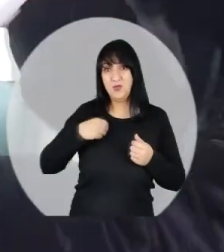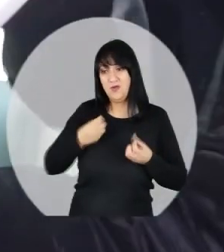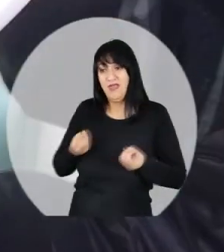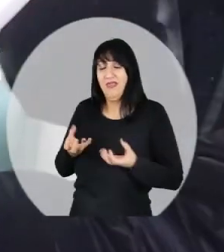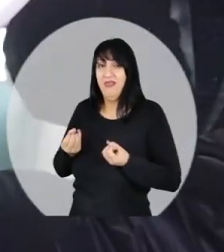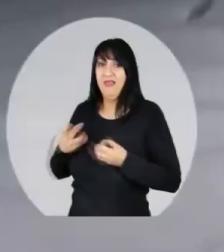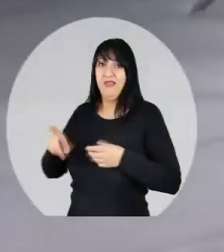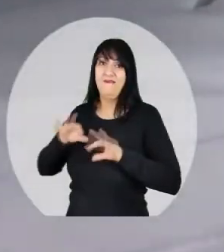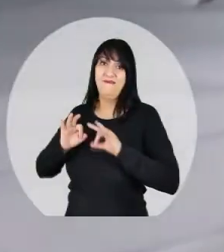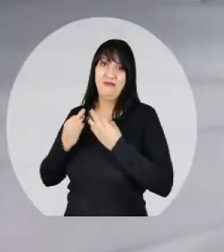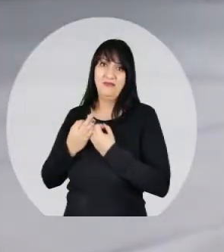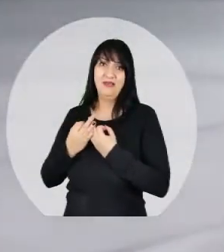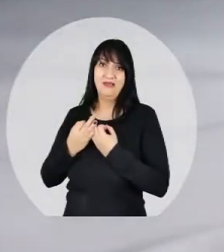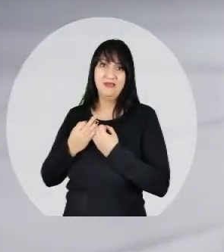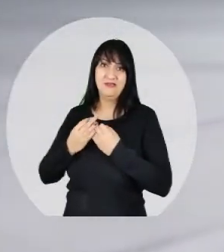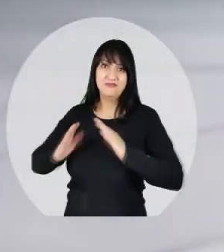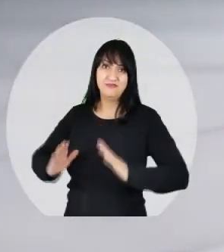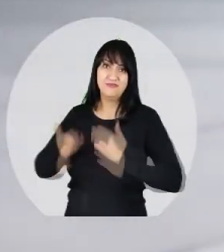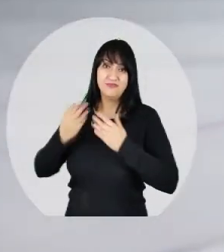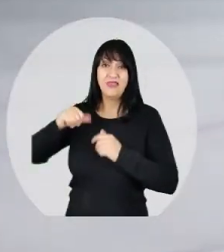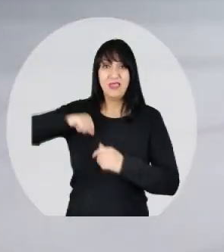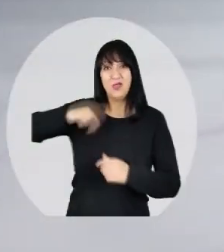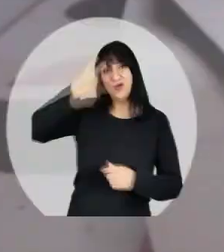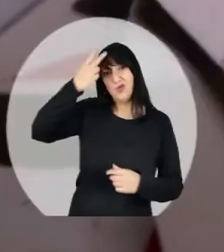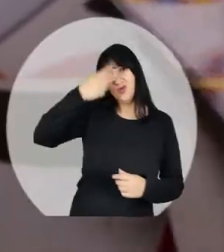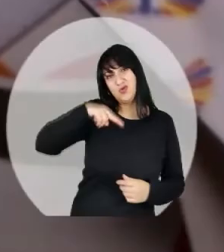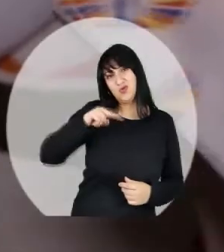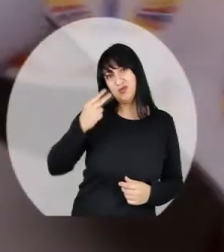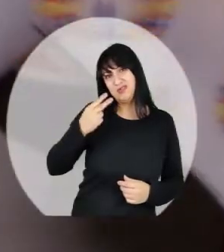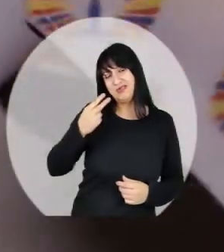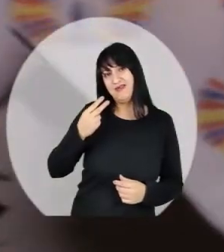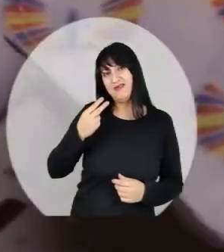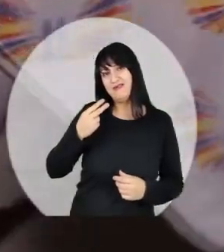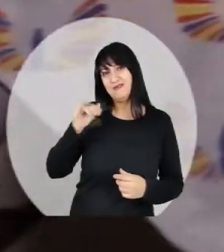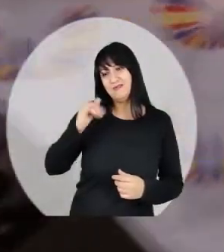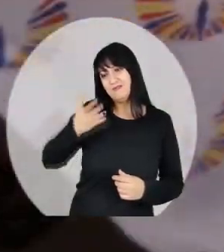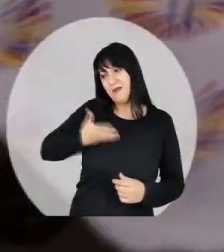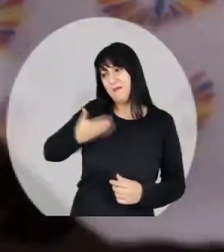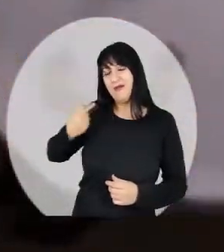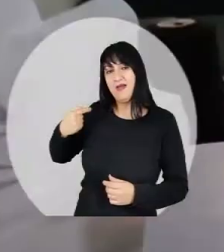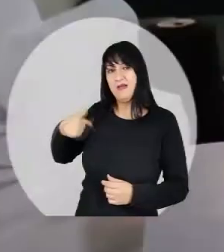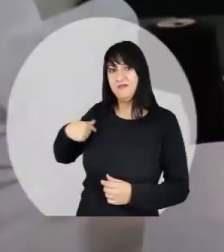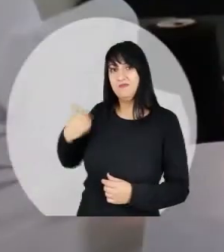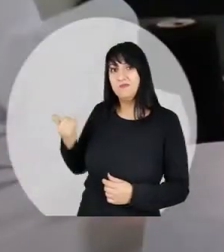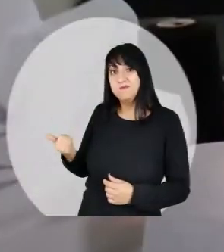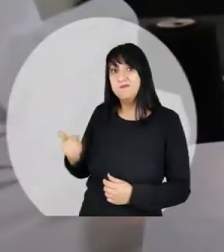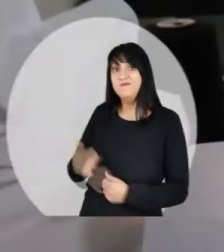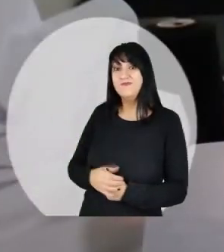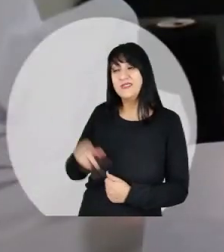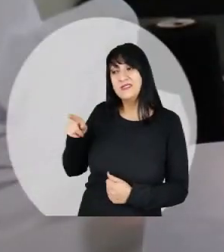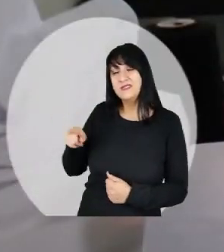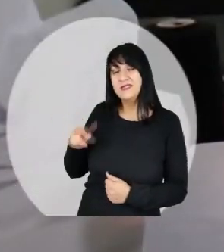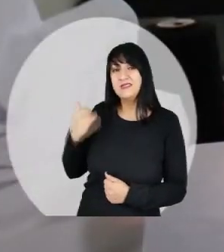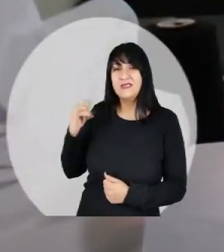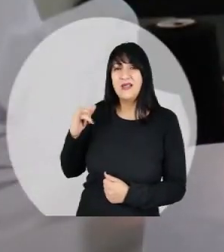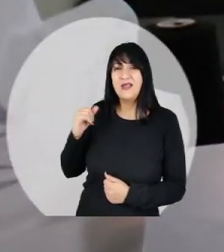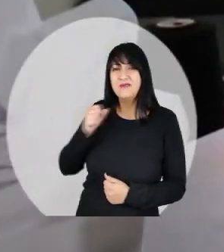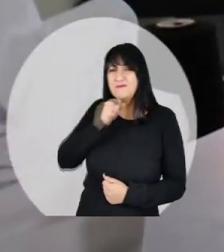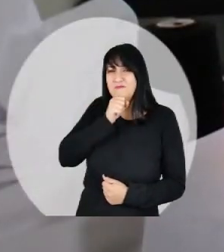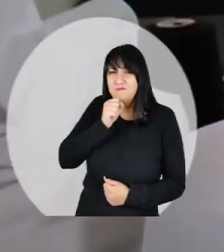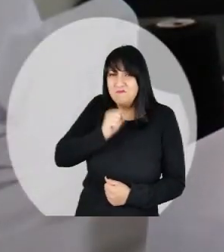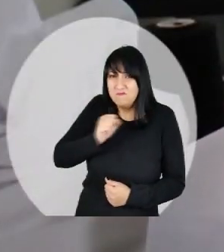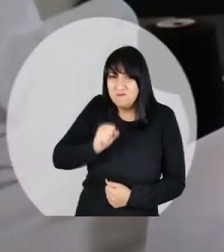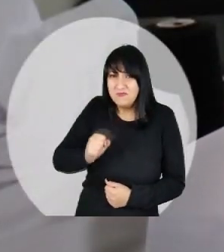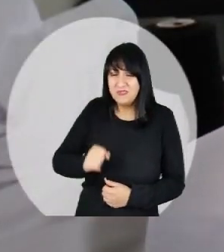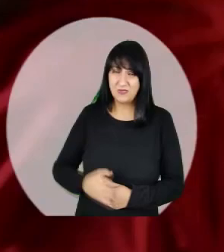el sustento para mi familia, mis dos hijas y mi madre que ya es